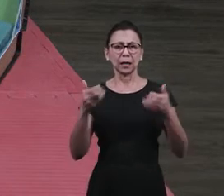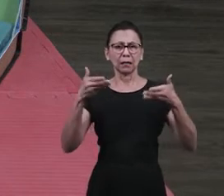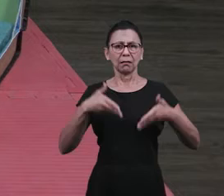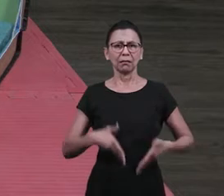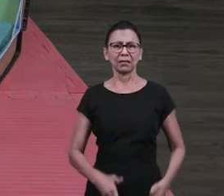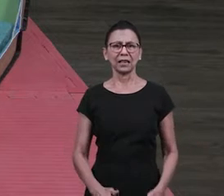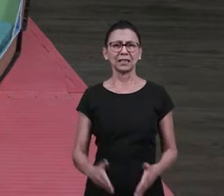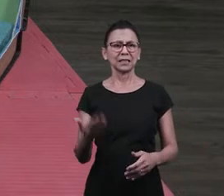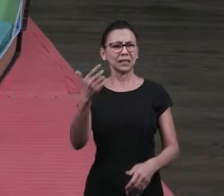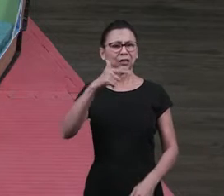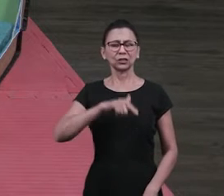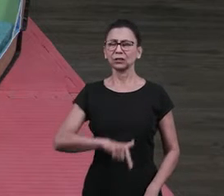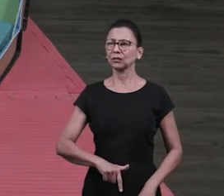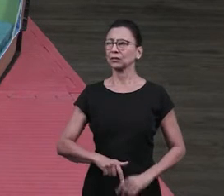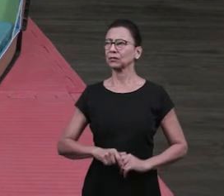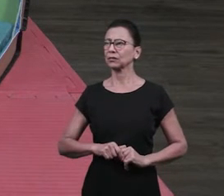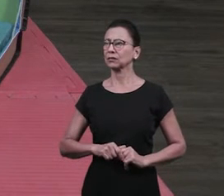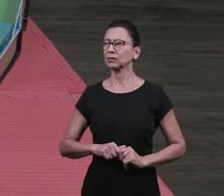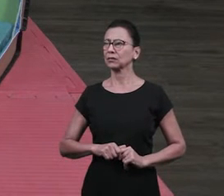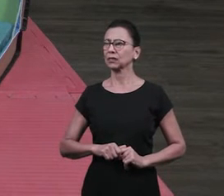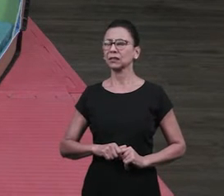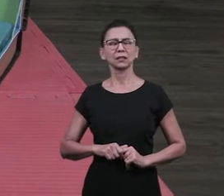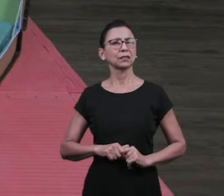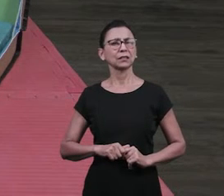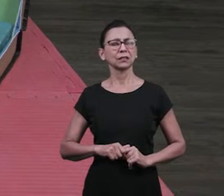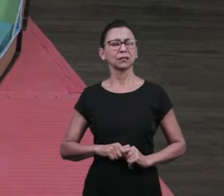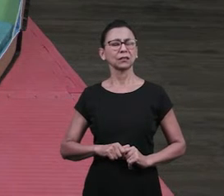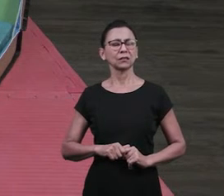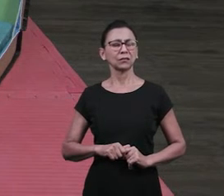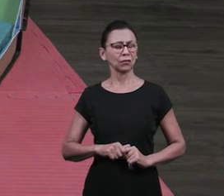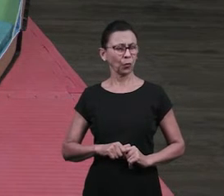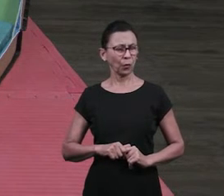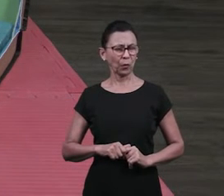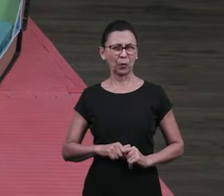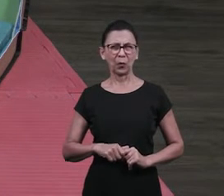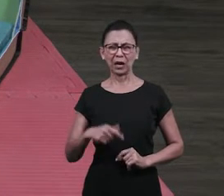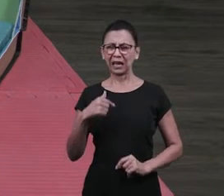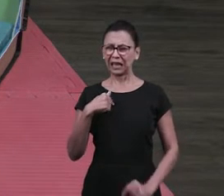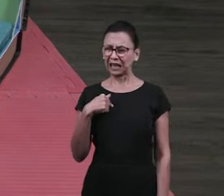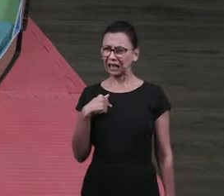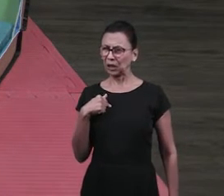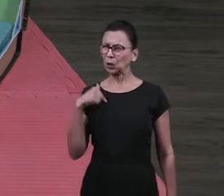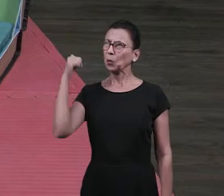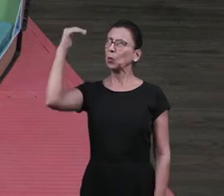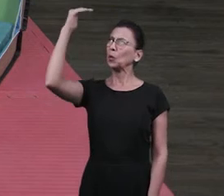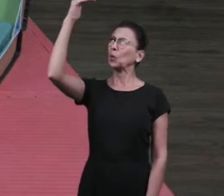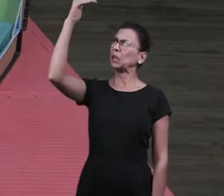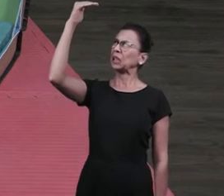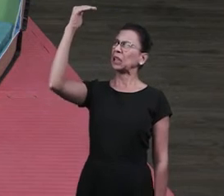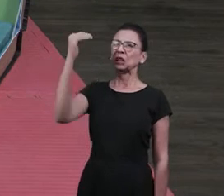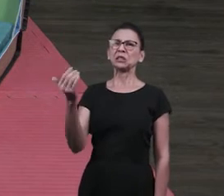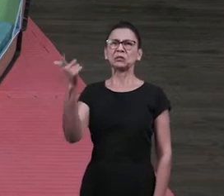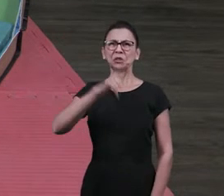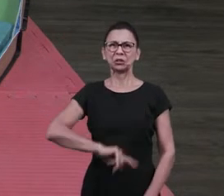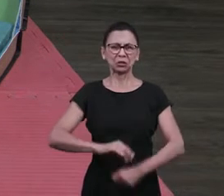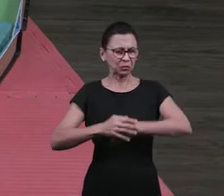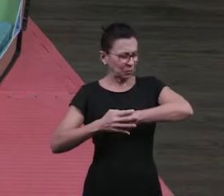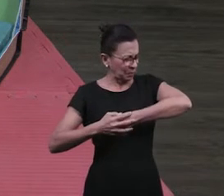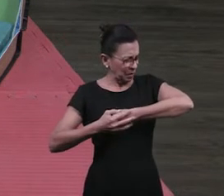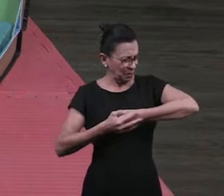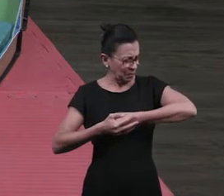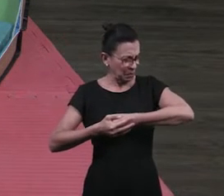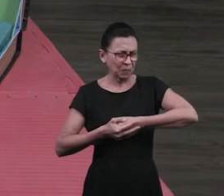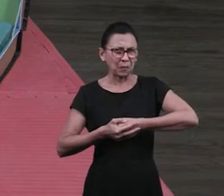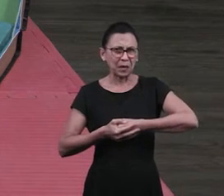Nicodemo quedó sin entender, pensó así, ¿cómo puede un hombre mayor